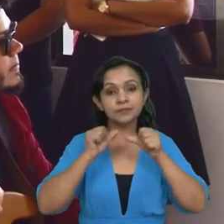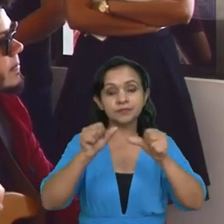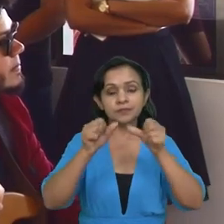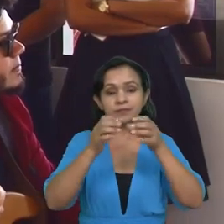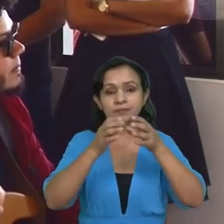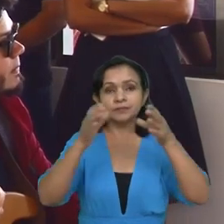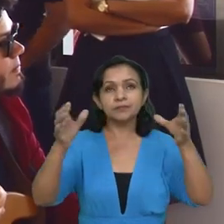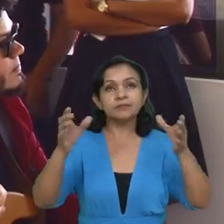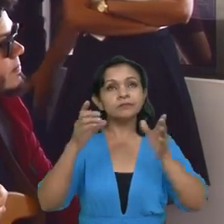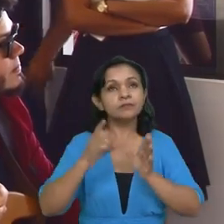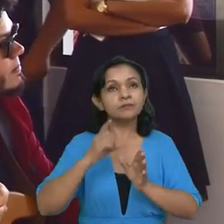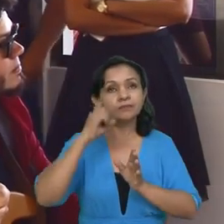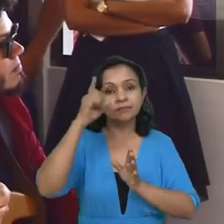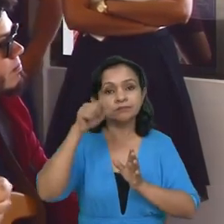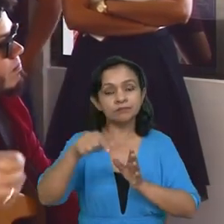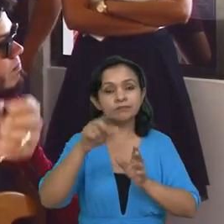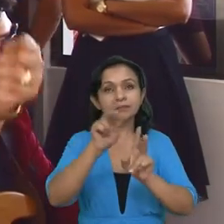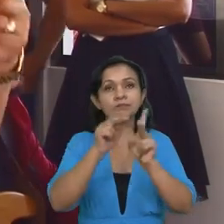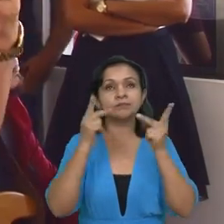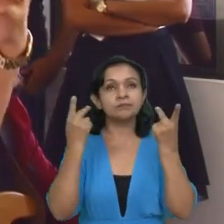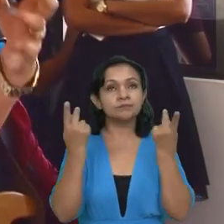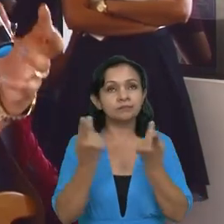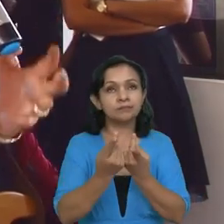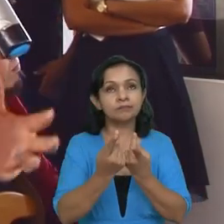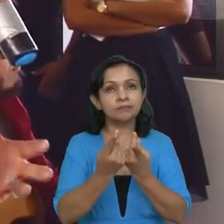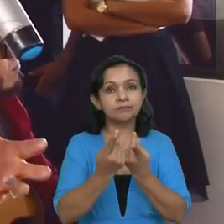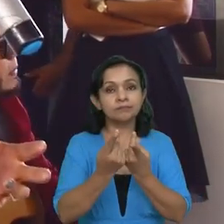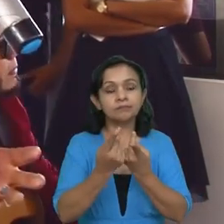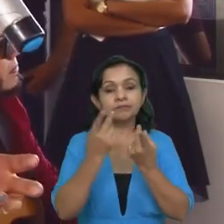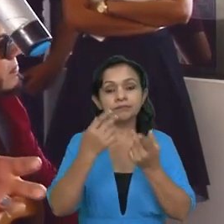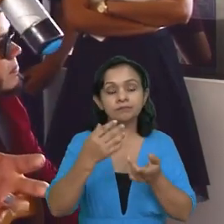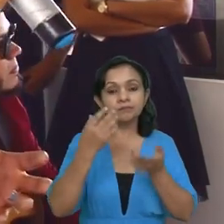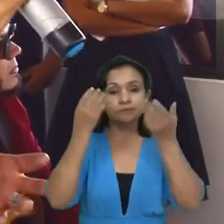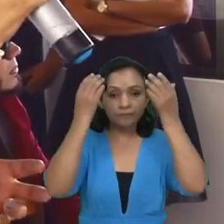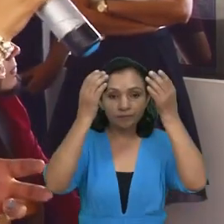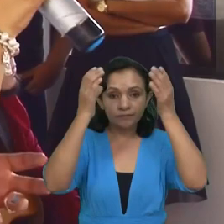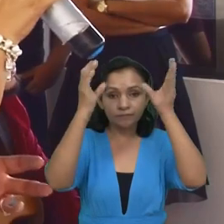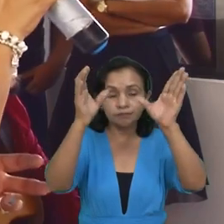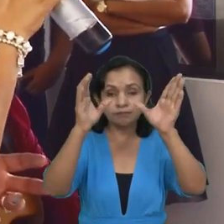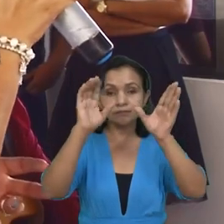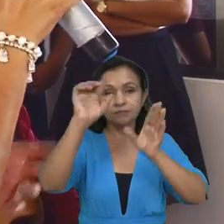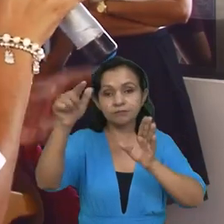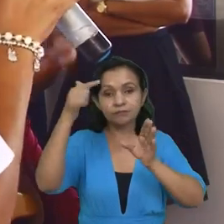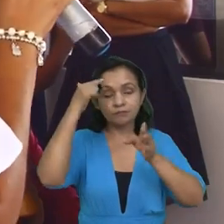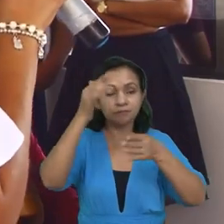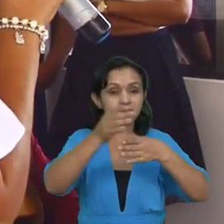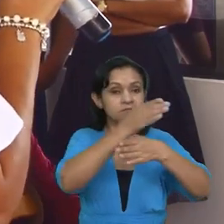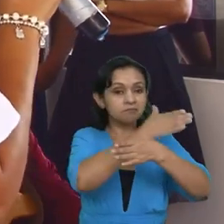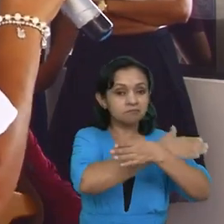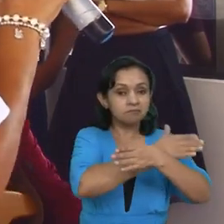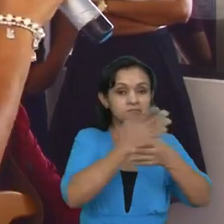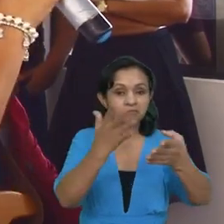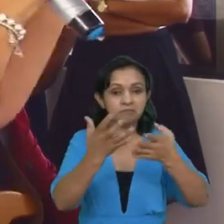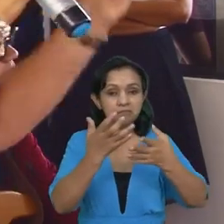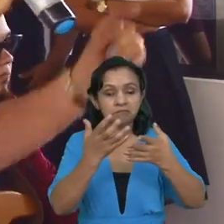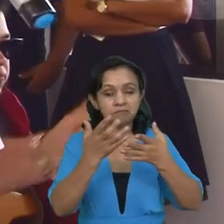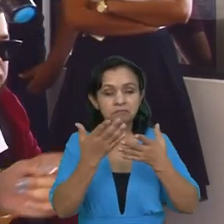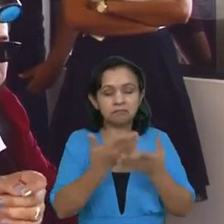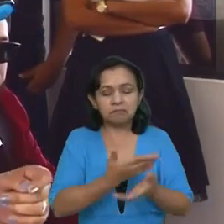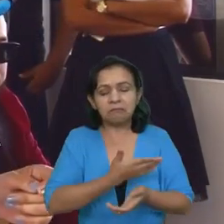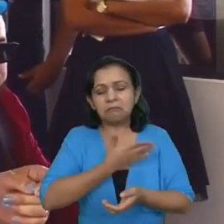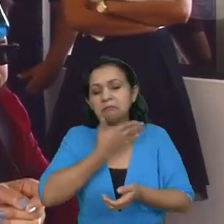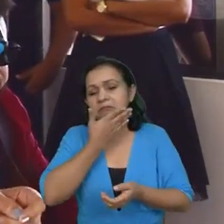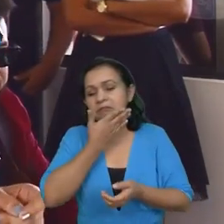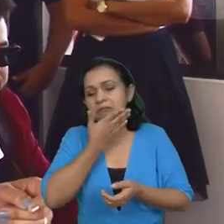en prosperidad para este pueblo creciendo en cultura porque los gobiernos anteriores quisieron avergonzarnos